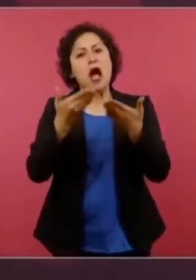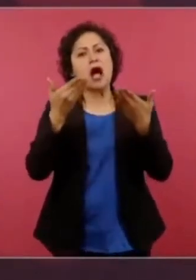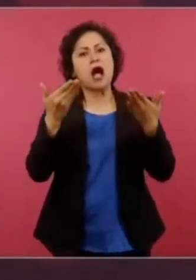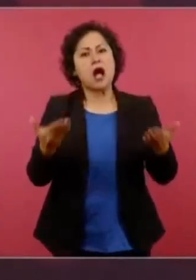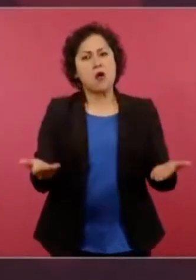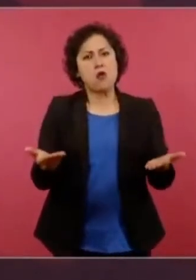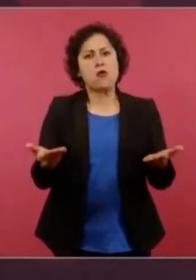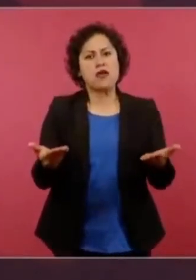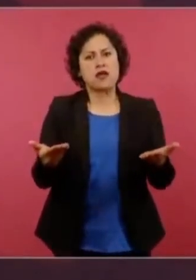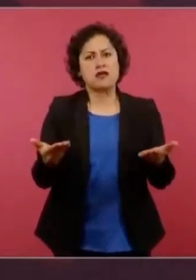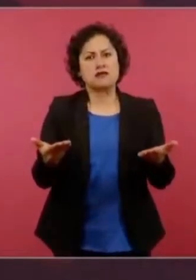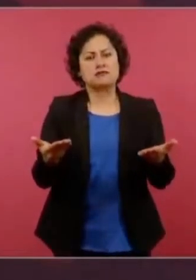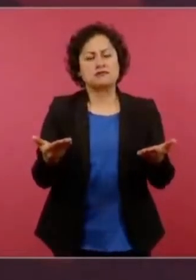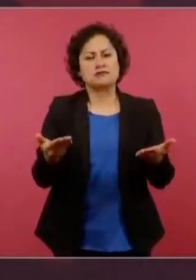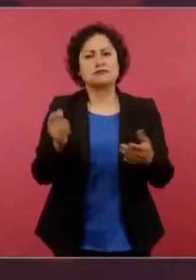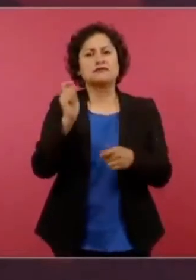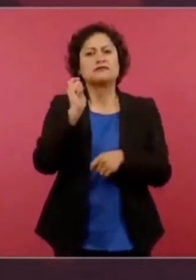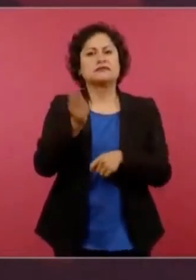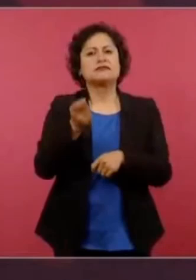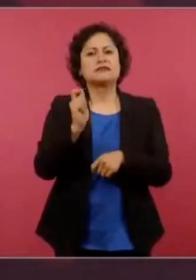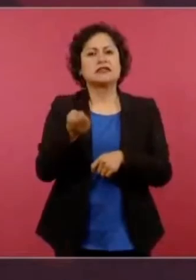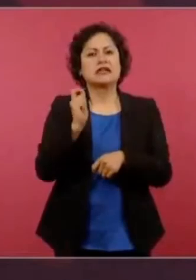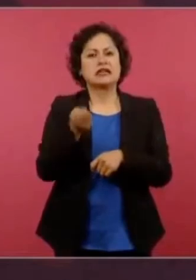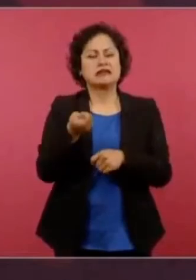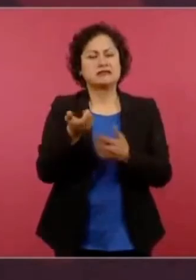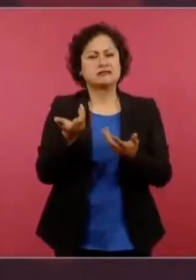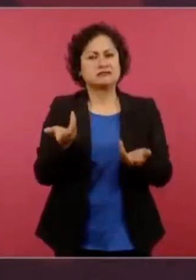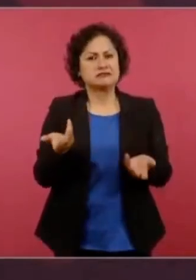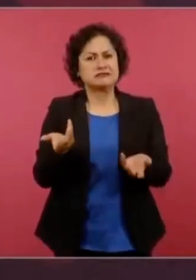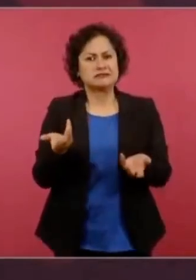con el poder económico, es